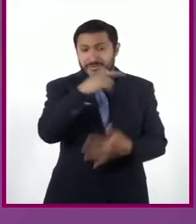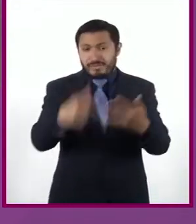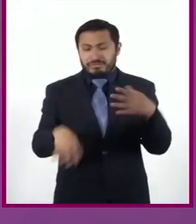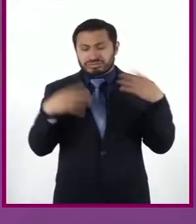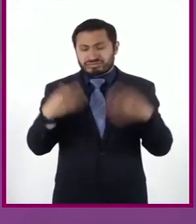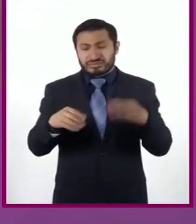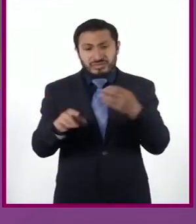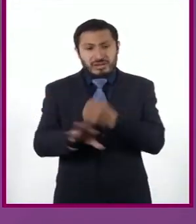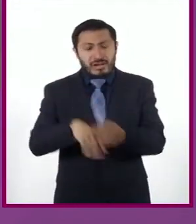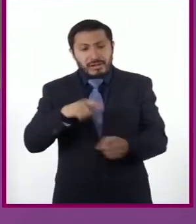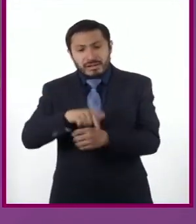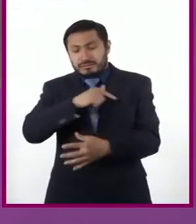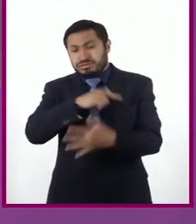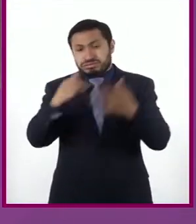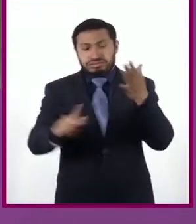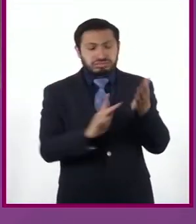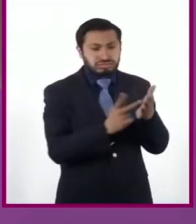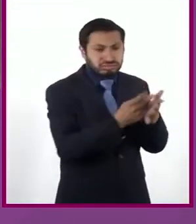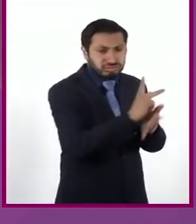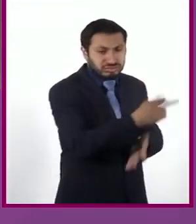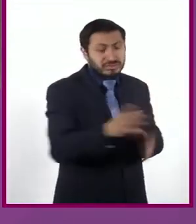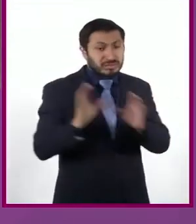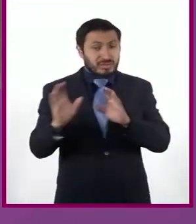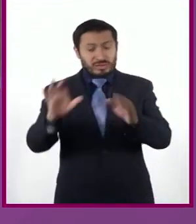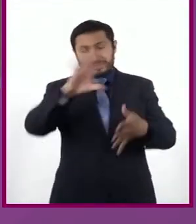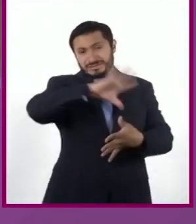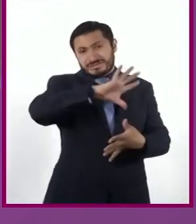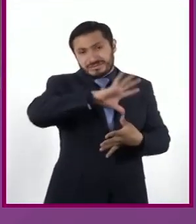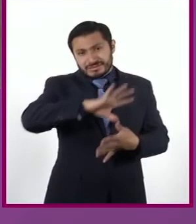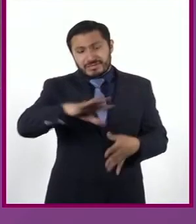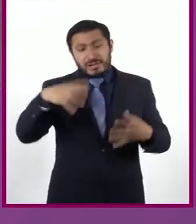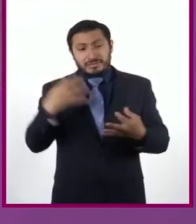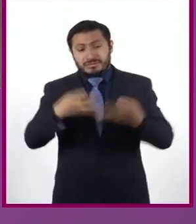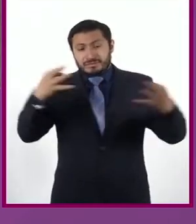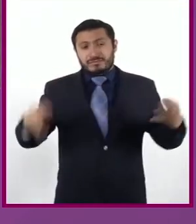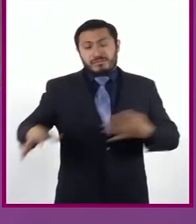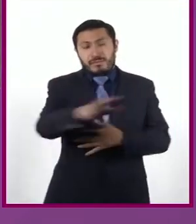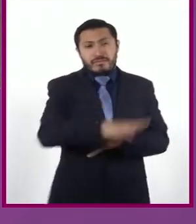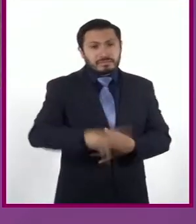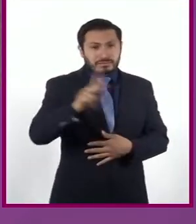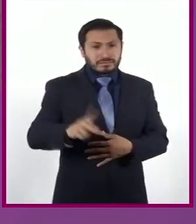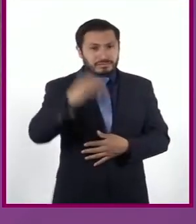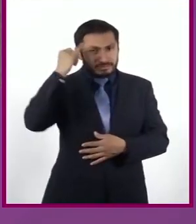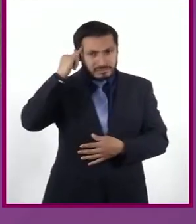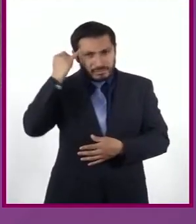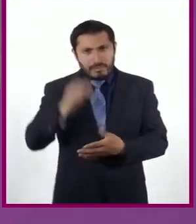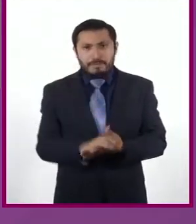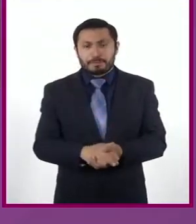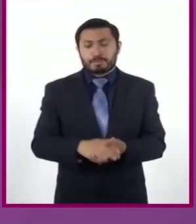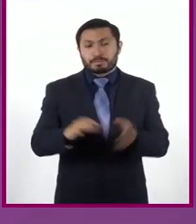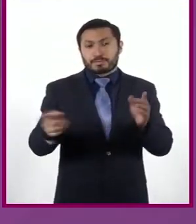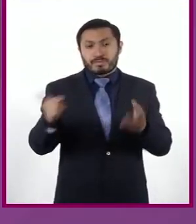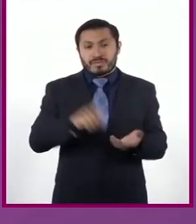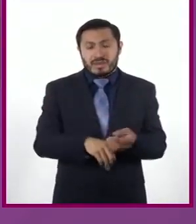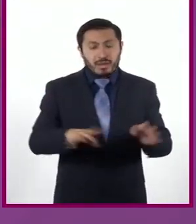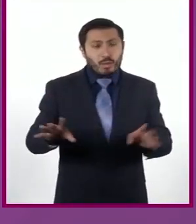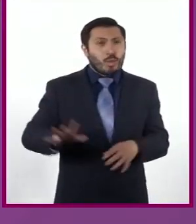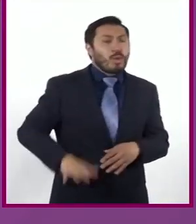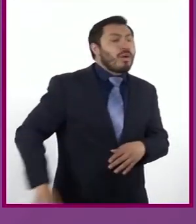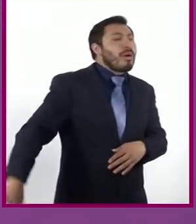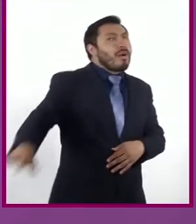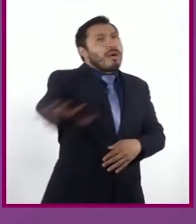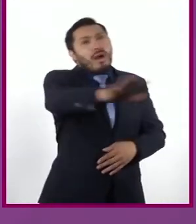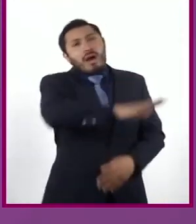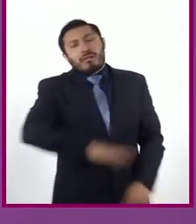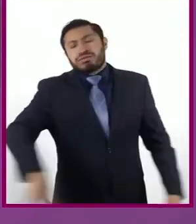con la agricultura y las plantas domesticadas en Mesoamérica, en los territorios de los pueblos indígenas, constituyen paisajes únicos en